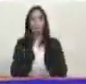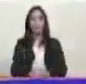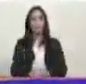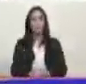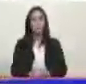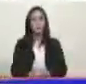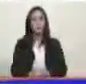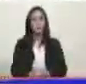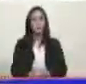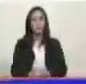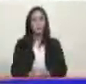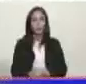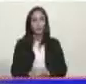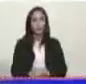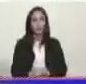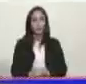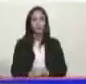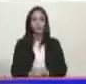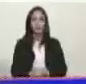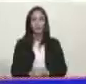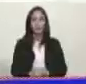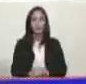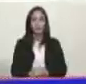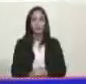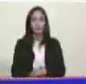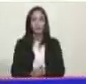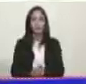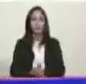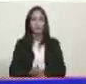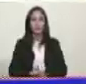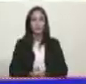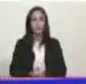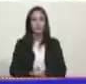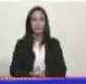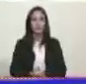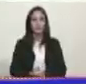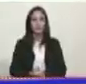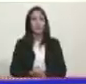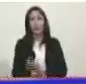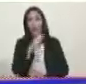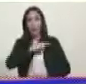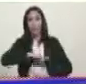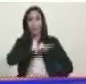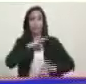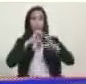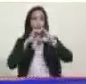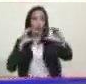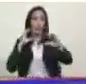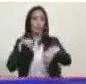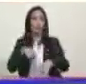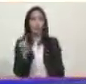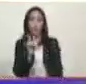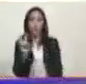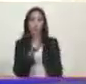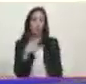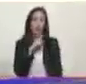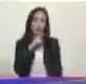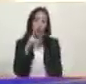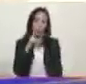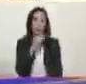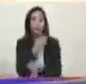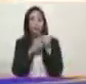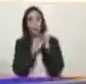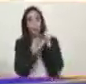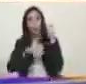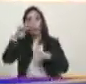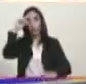República Bolivariana de Venezuela, Nicolás Maduro Moros. Gran misión Transporte Venezuela está enmarcada en